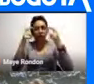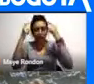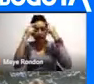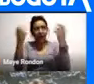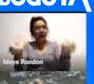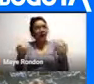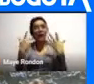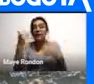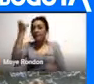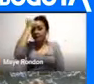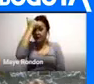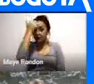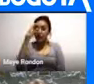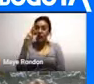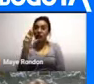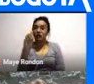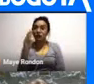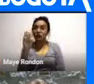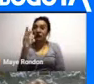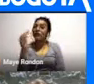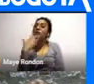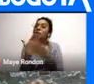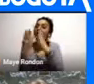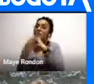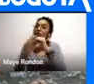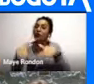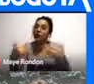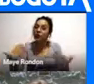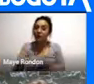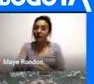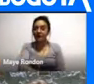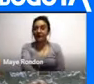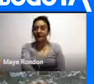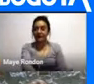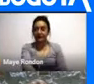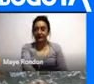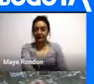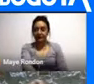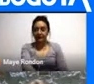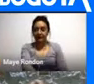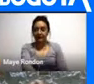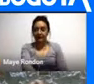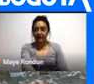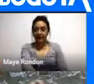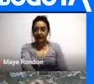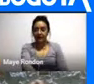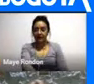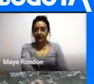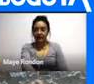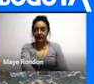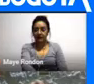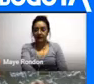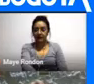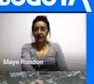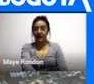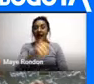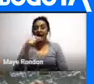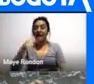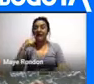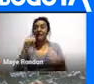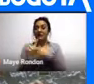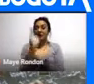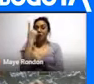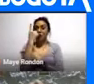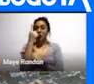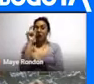Profesor Roberto, muy buenas noches ¿Cómo está? Buenas noches, aunque aquí ya es de madrugada Para mí es una una y